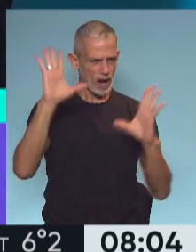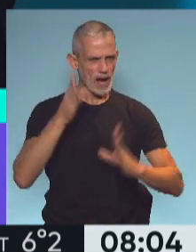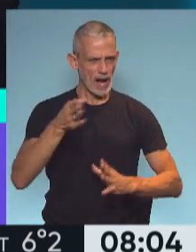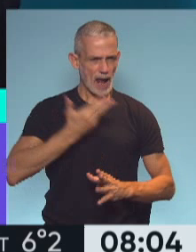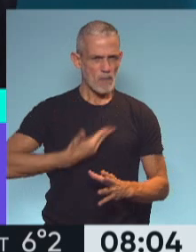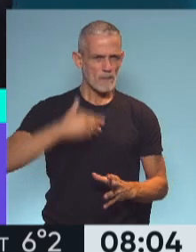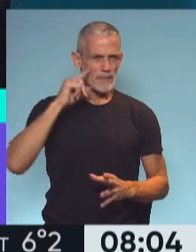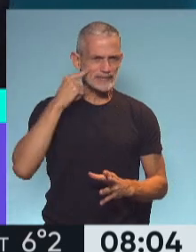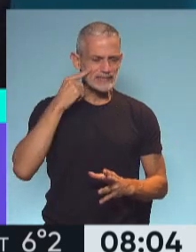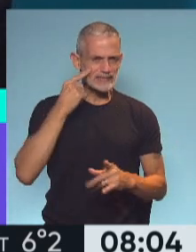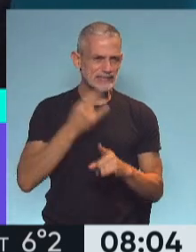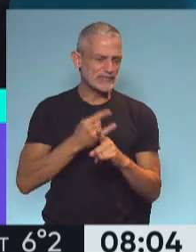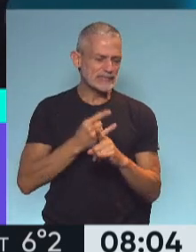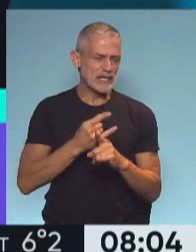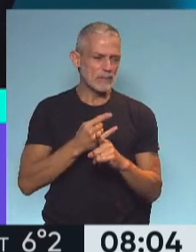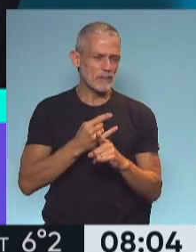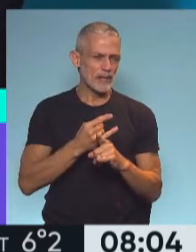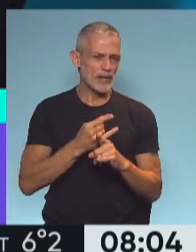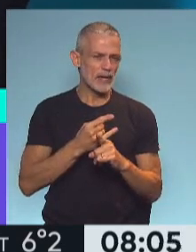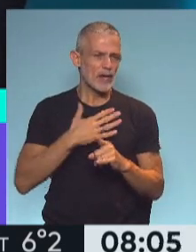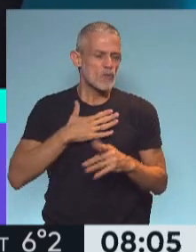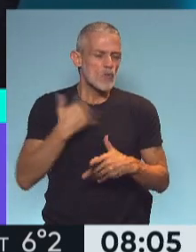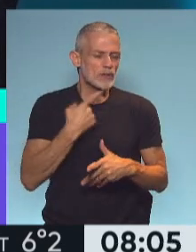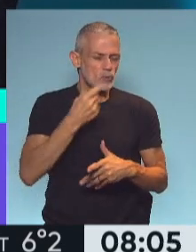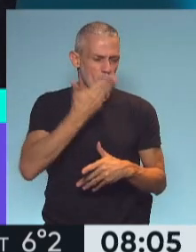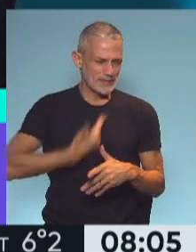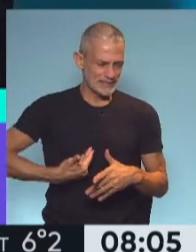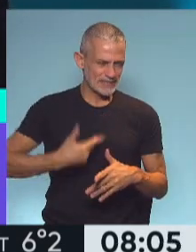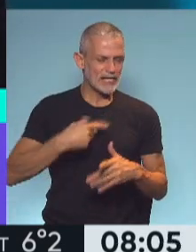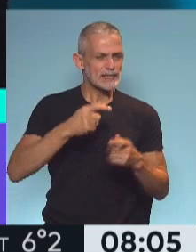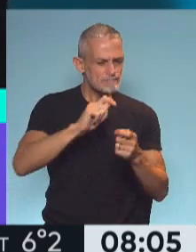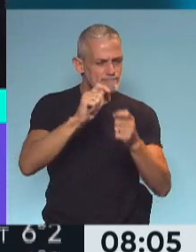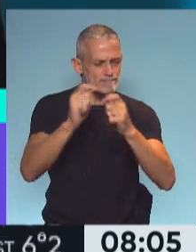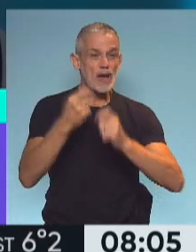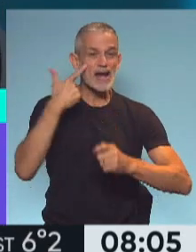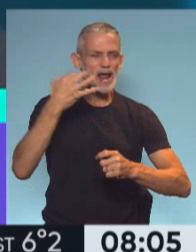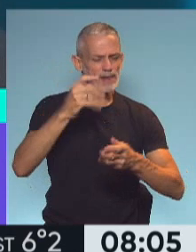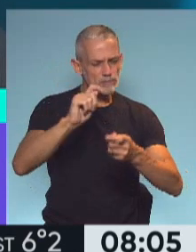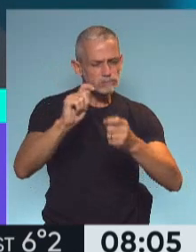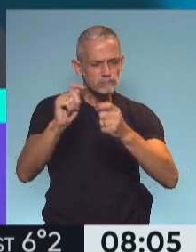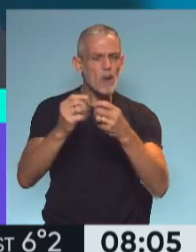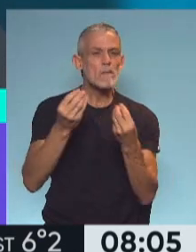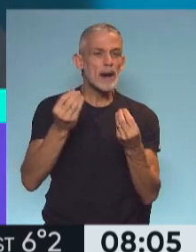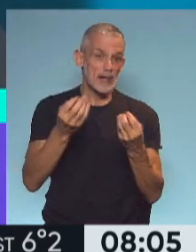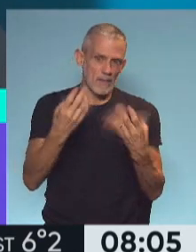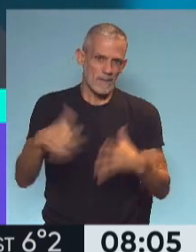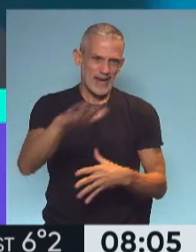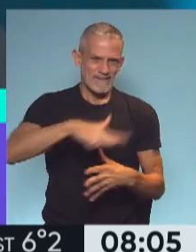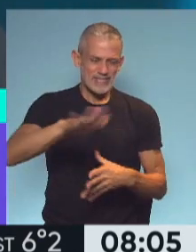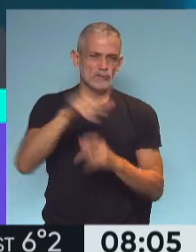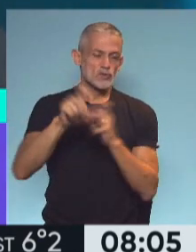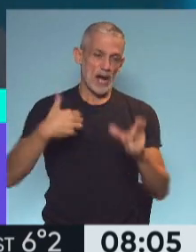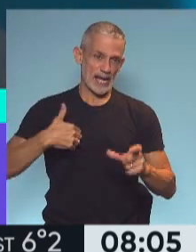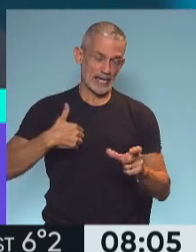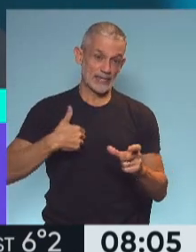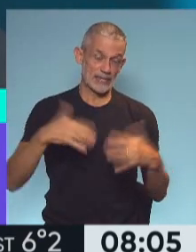con la que siempre nuestro presidente sigue adelante, transformando la realidad en pos de todos los argentinos, en el medio de esta